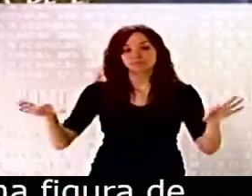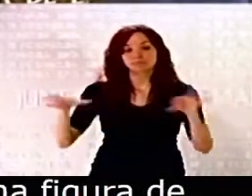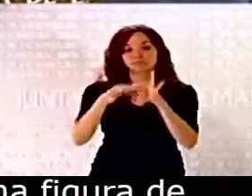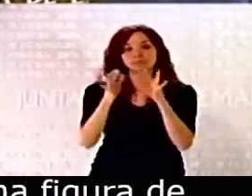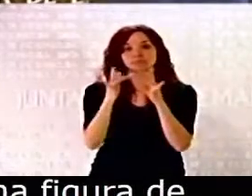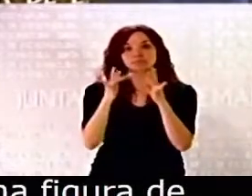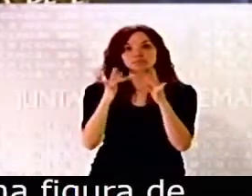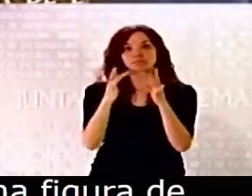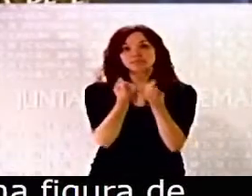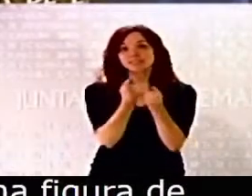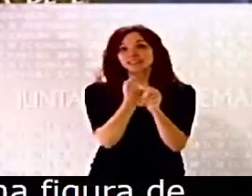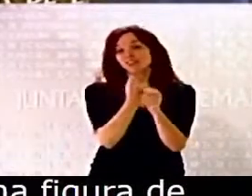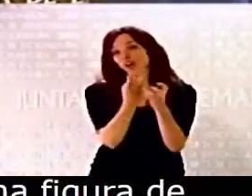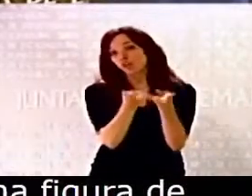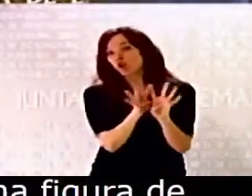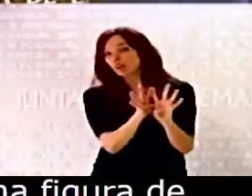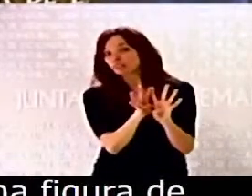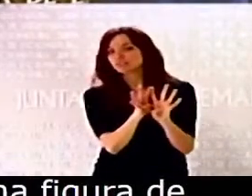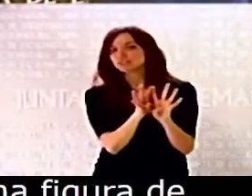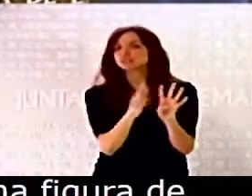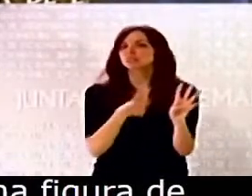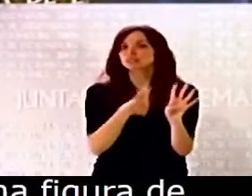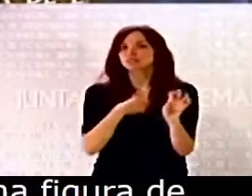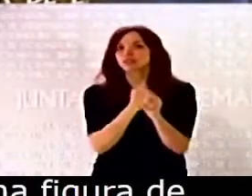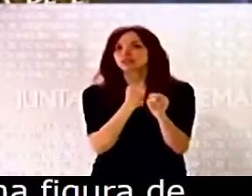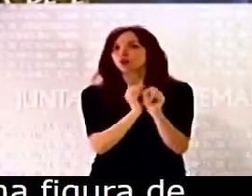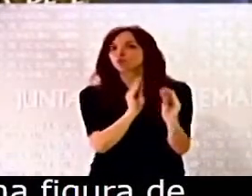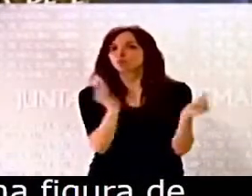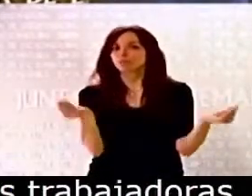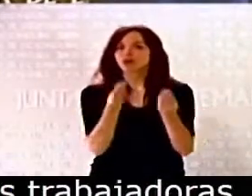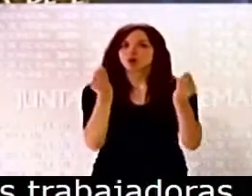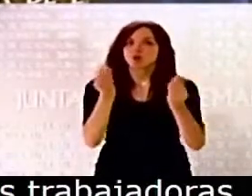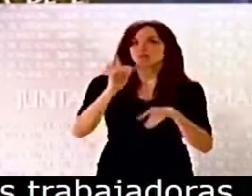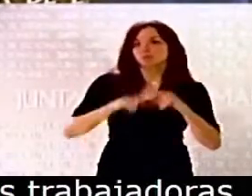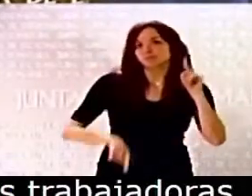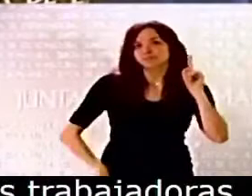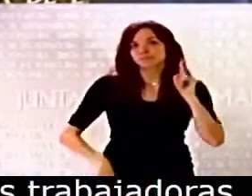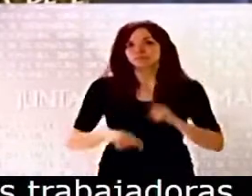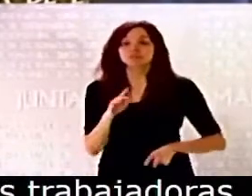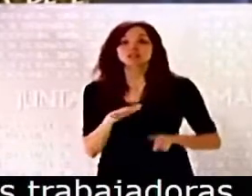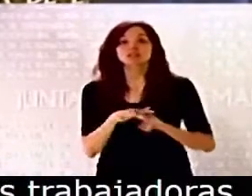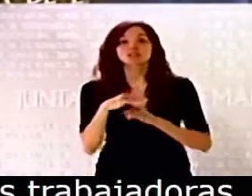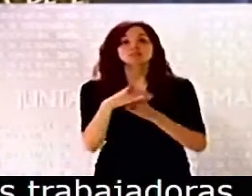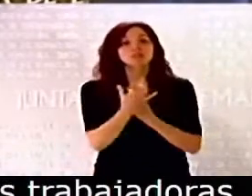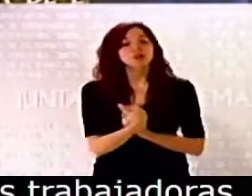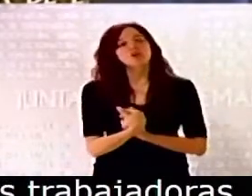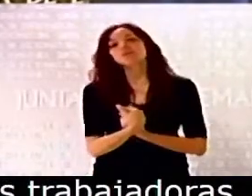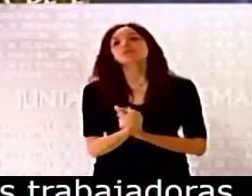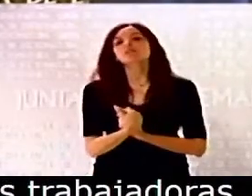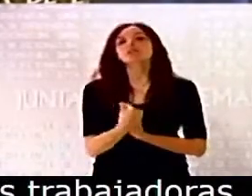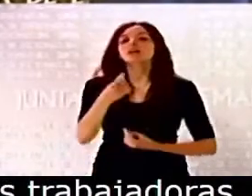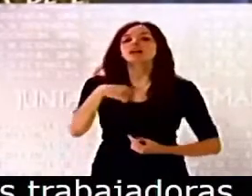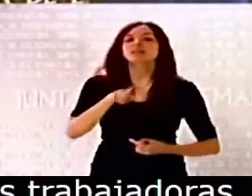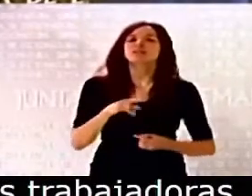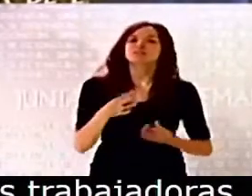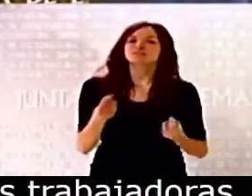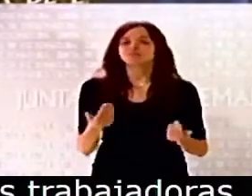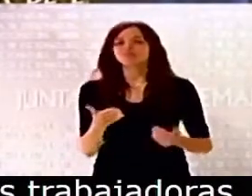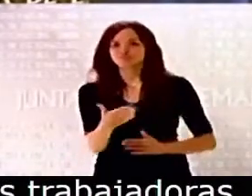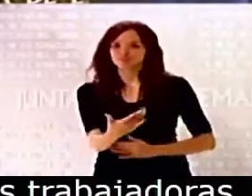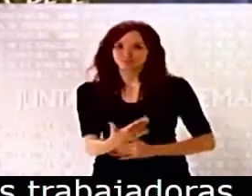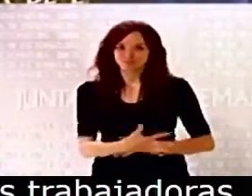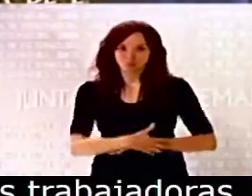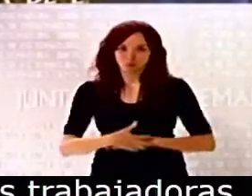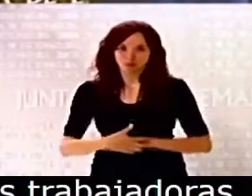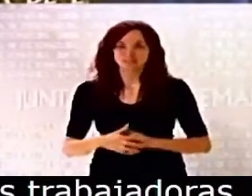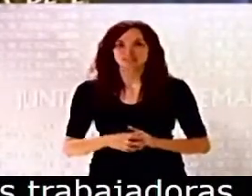de estas trabajadoras, que en algunos momentos pues tienen una situación que yo quiero denominar como un tanto precaria. Por